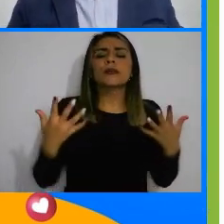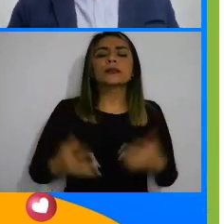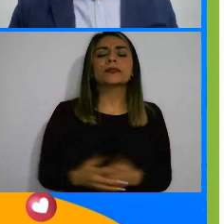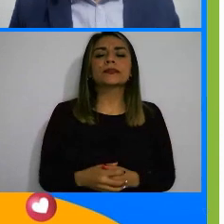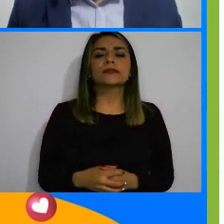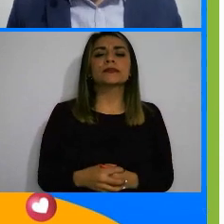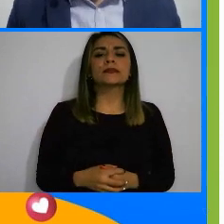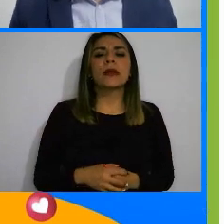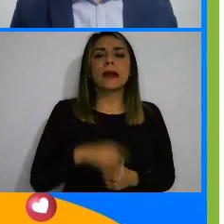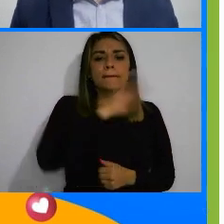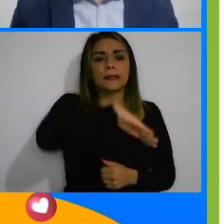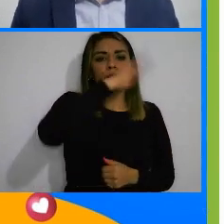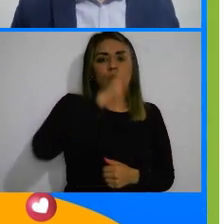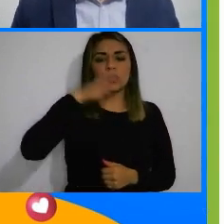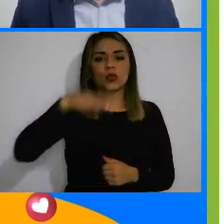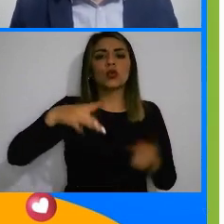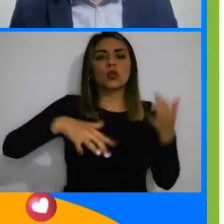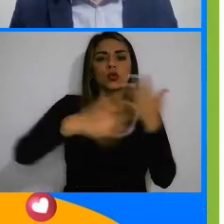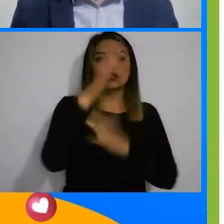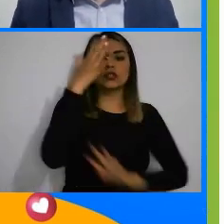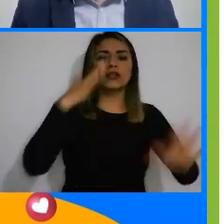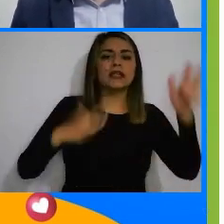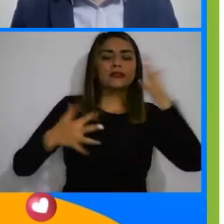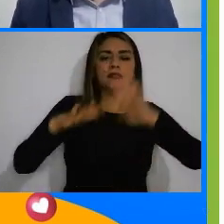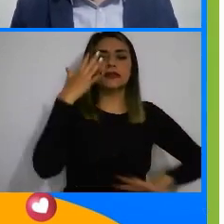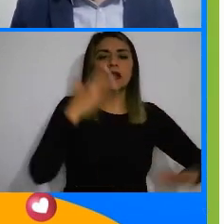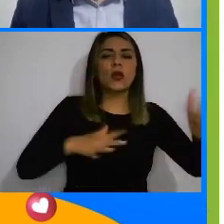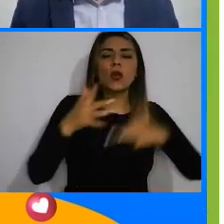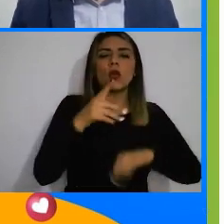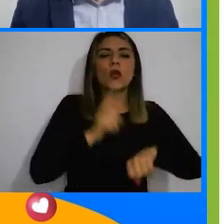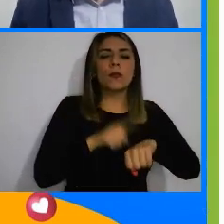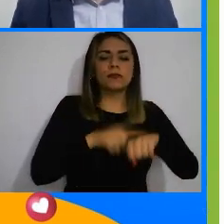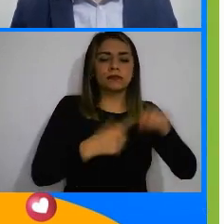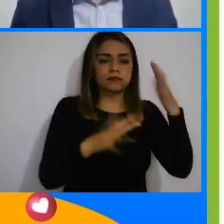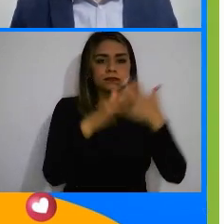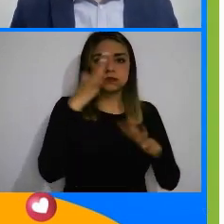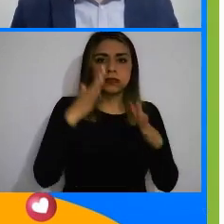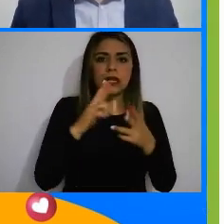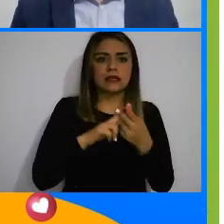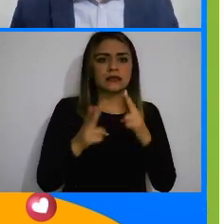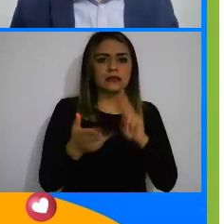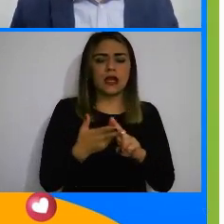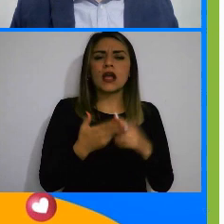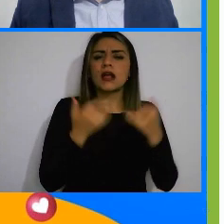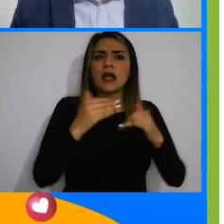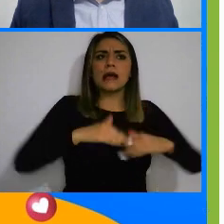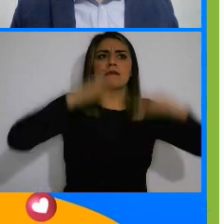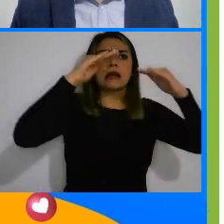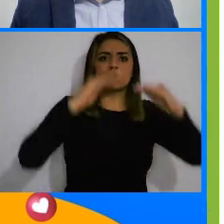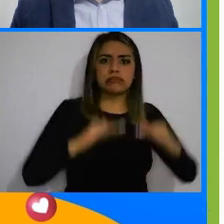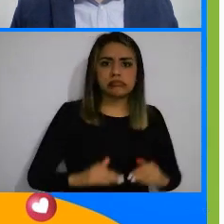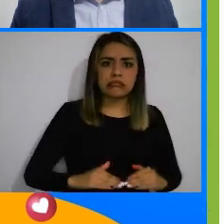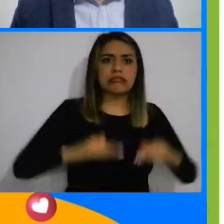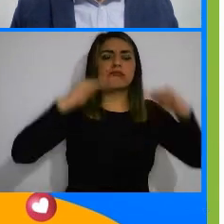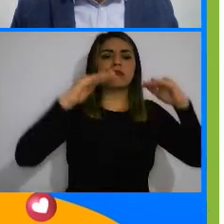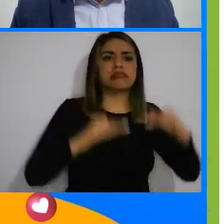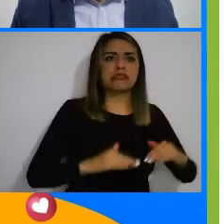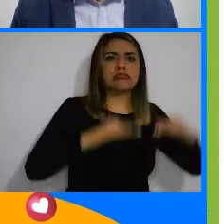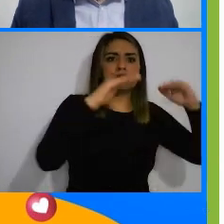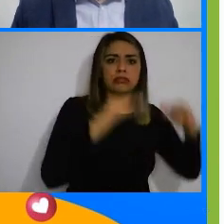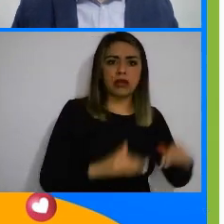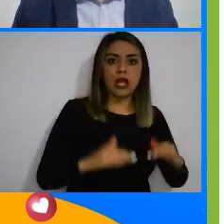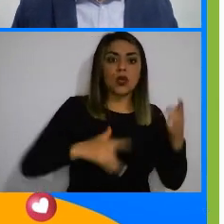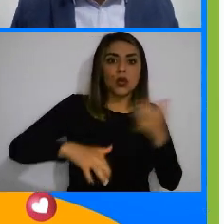se van a dividir en selva tropical, ¿sí? Selva tropical baja, ¿sí? Pero también vamos a encontrar un ecosistema